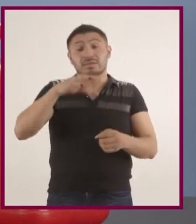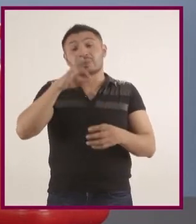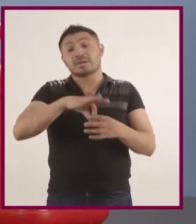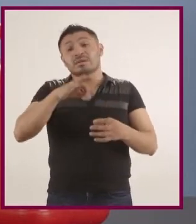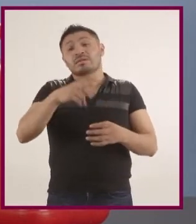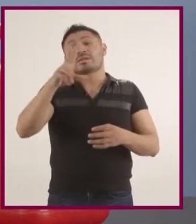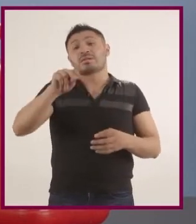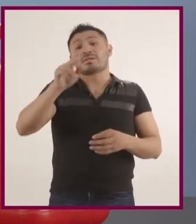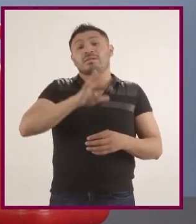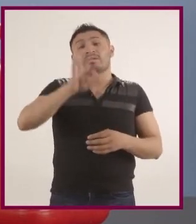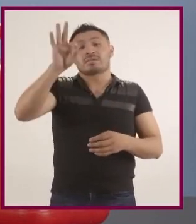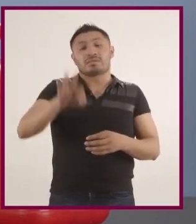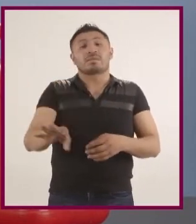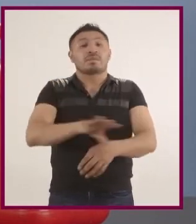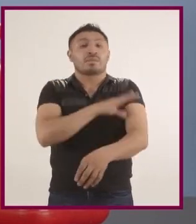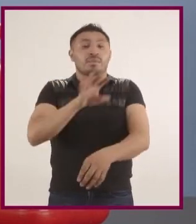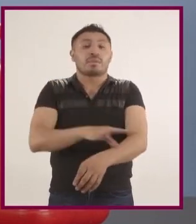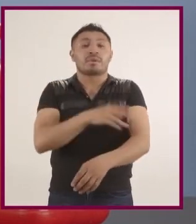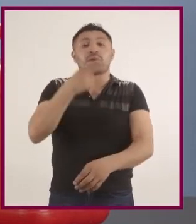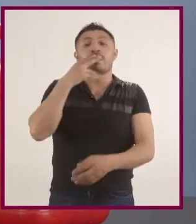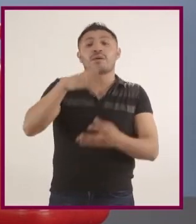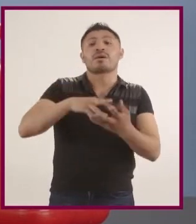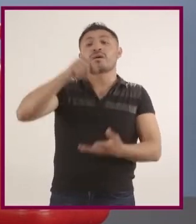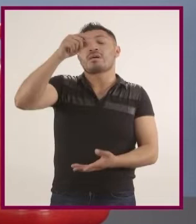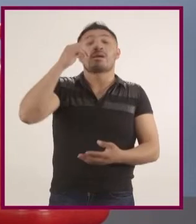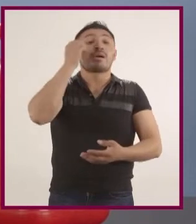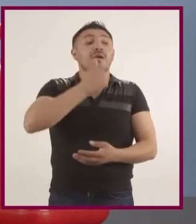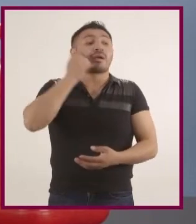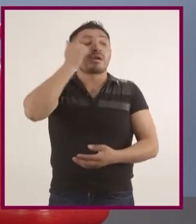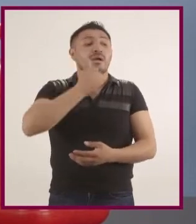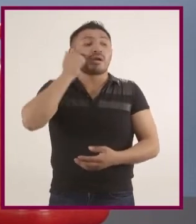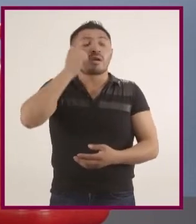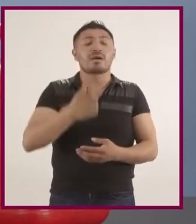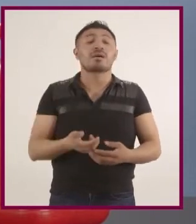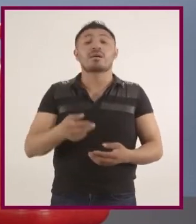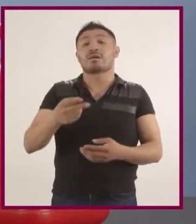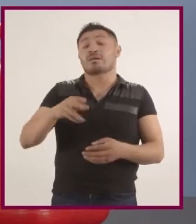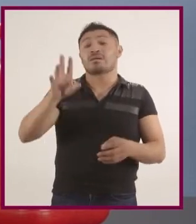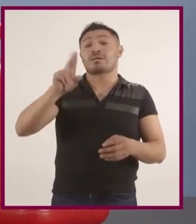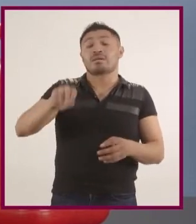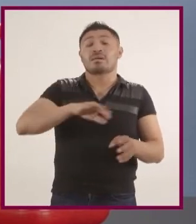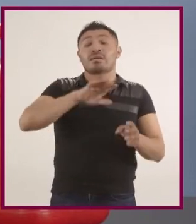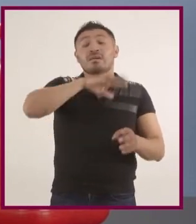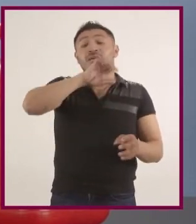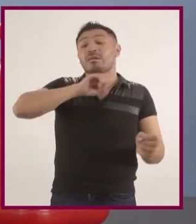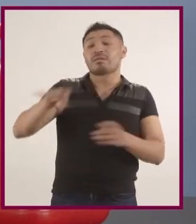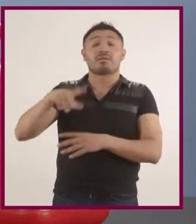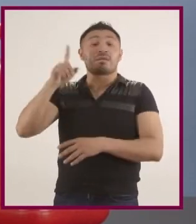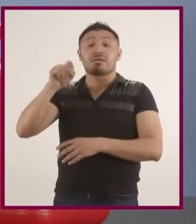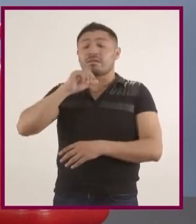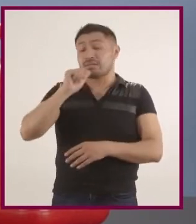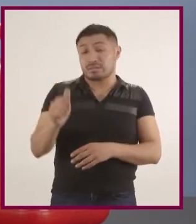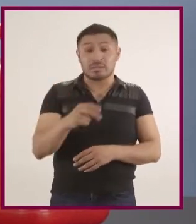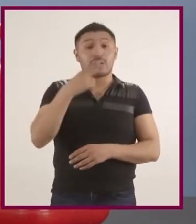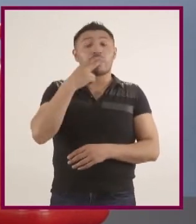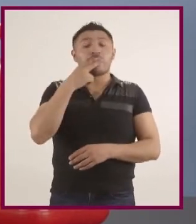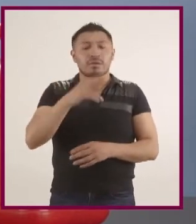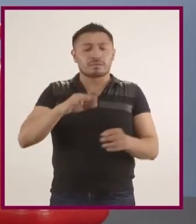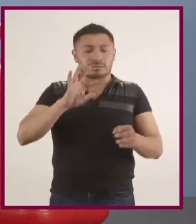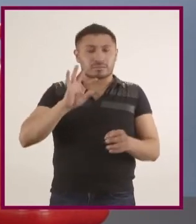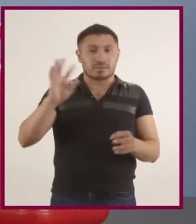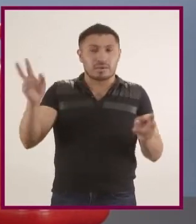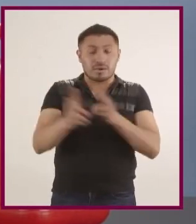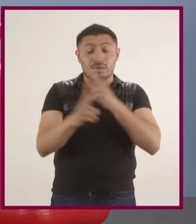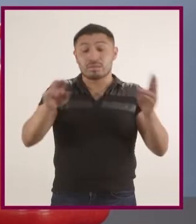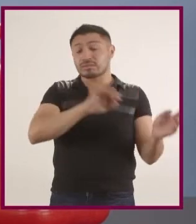de energía en la lavadora usar detergentes o jabones sin tóxicos evita contaminar el agua evite el uso de la